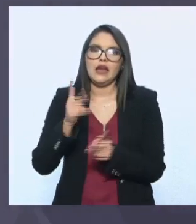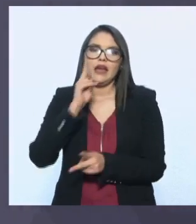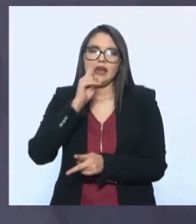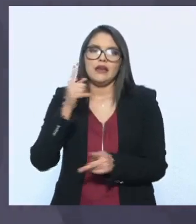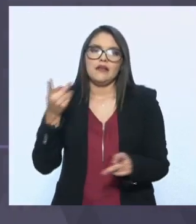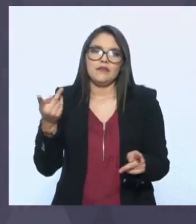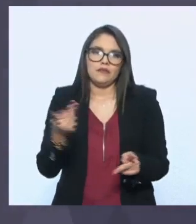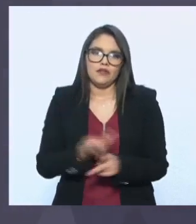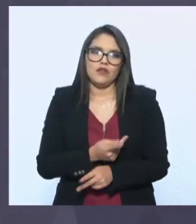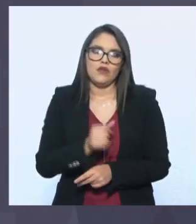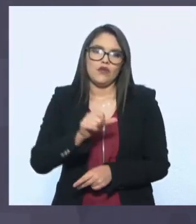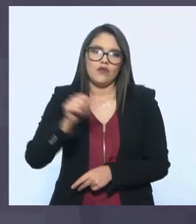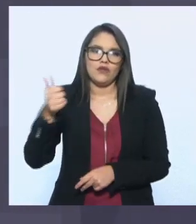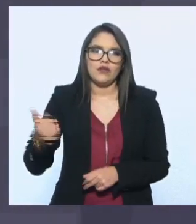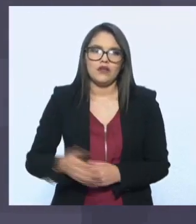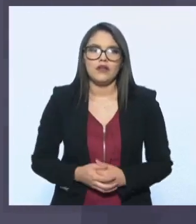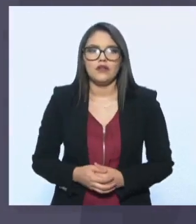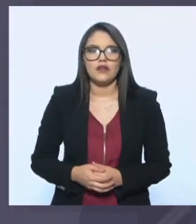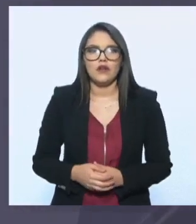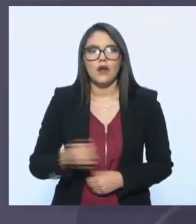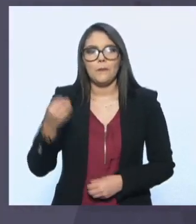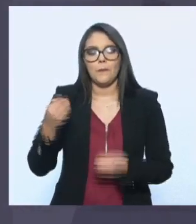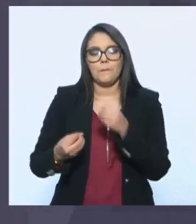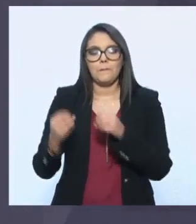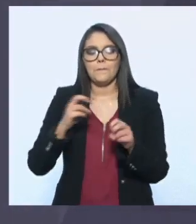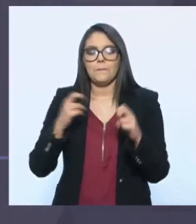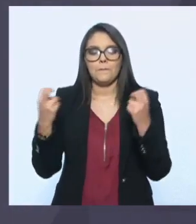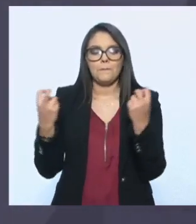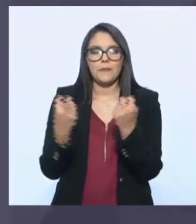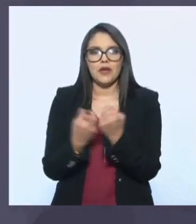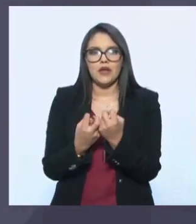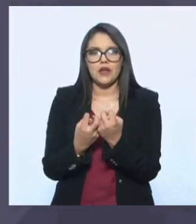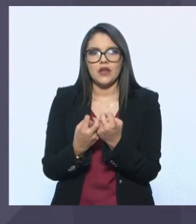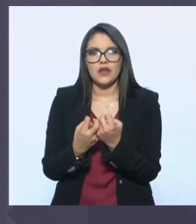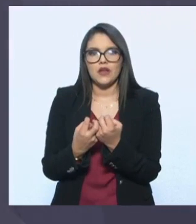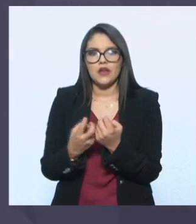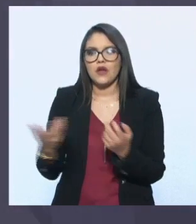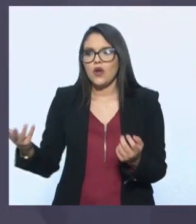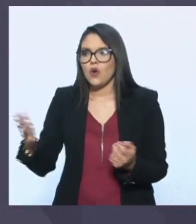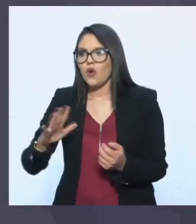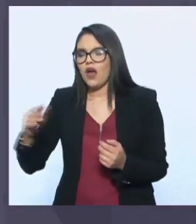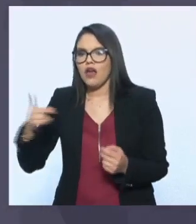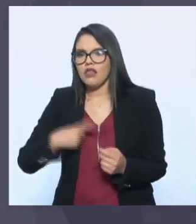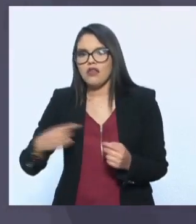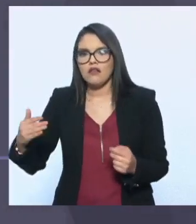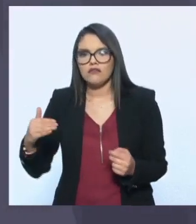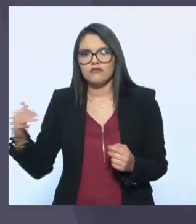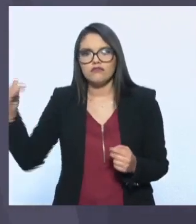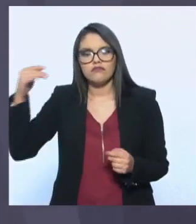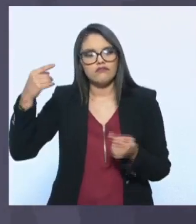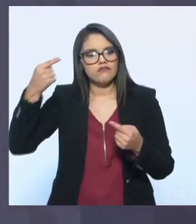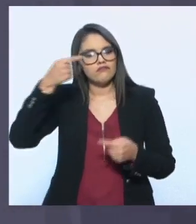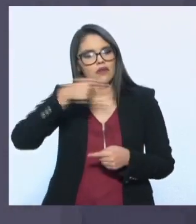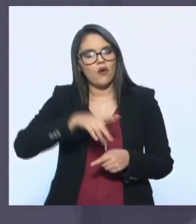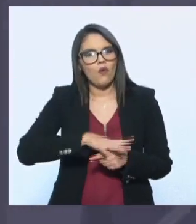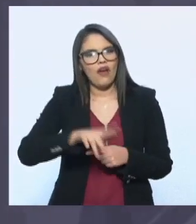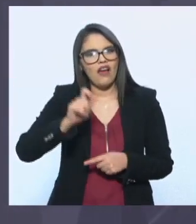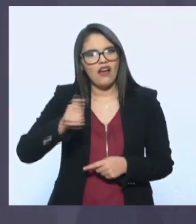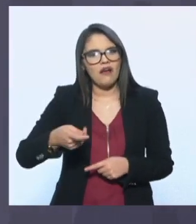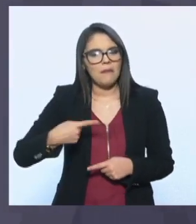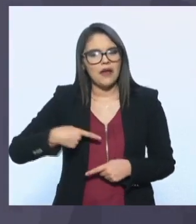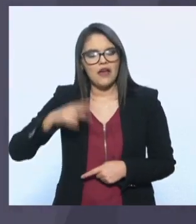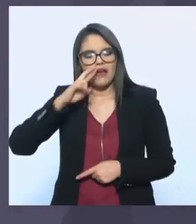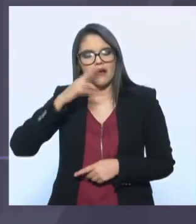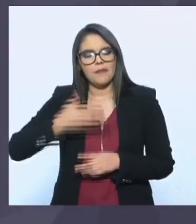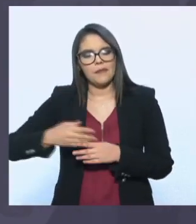este es otro caso. Magistrados, un juez, ¿quién juzga a un juez? ¿Quién es el juzgador de los jueces? Bueno, pues muchos de